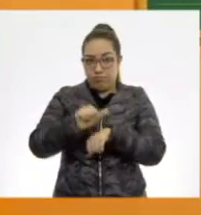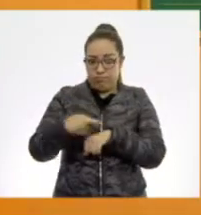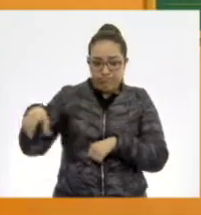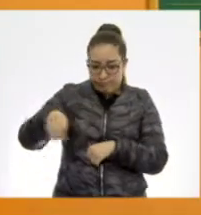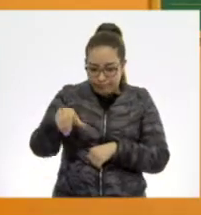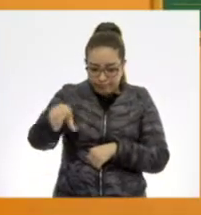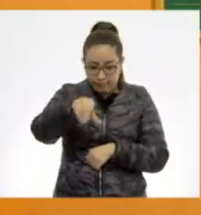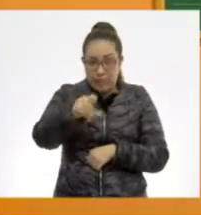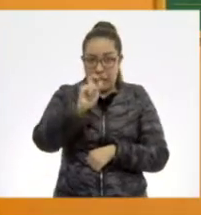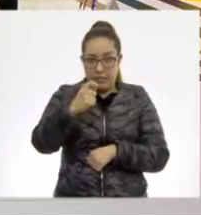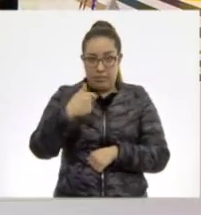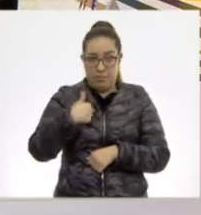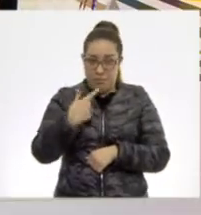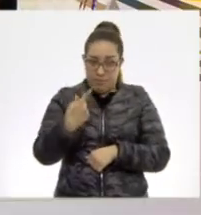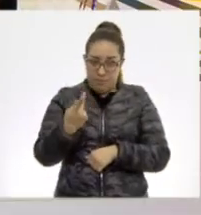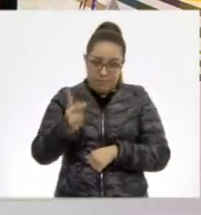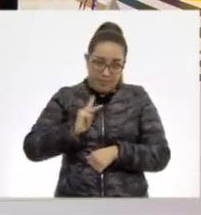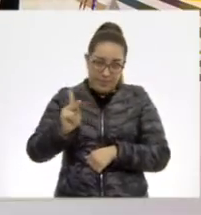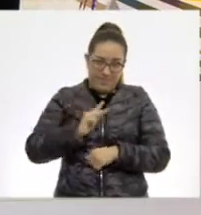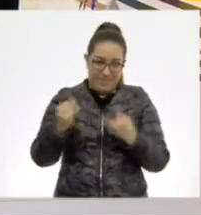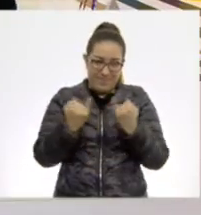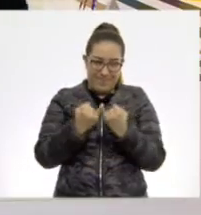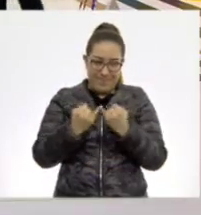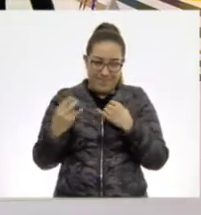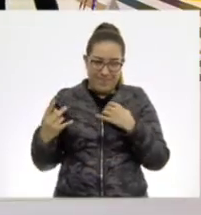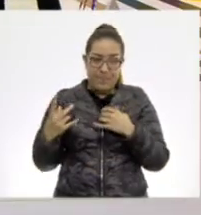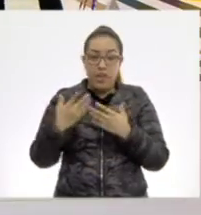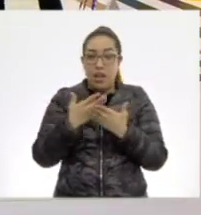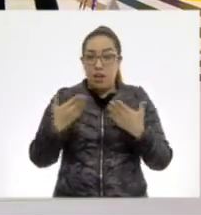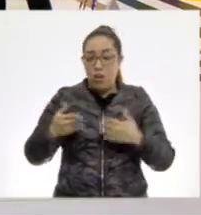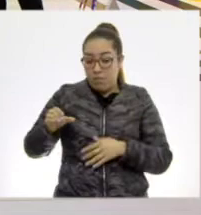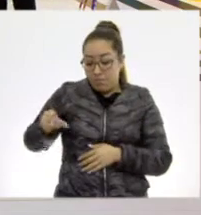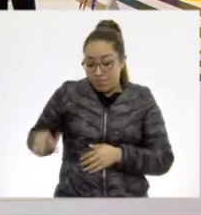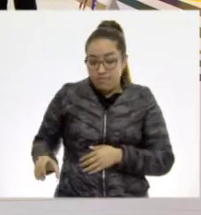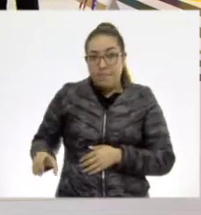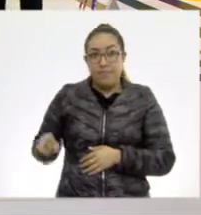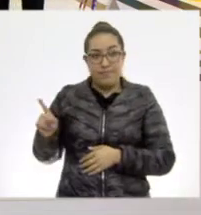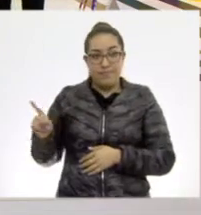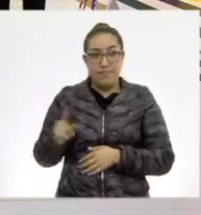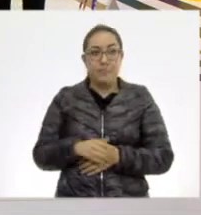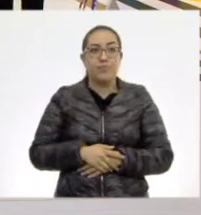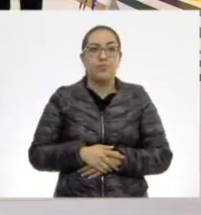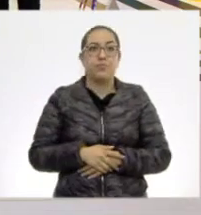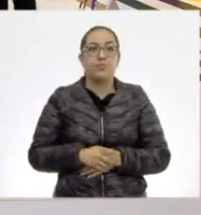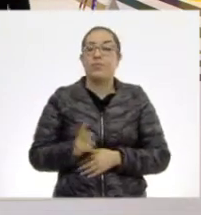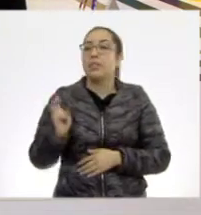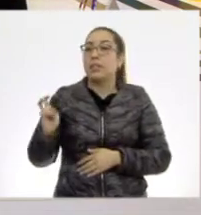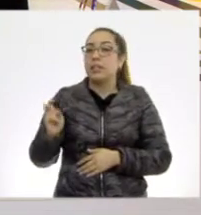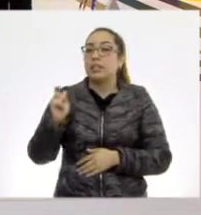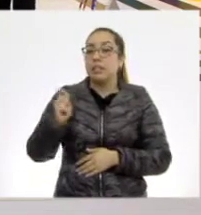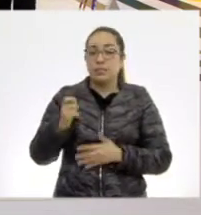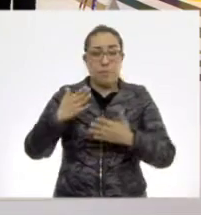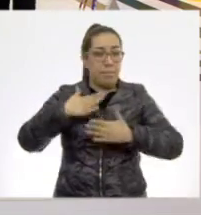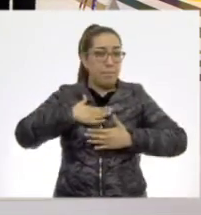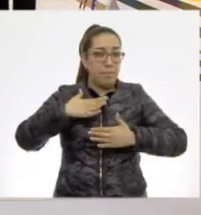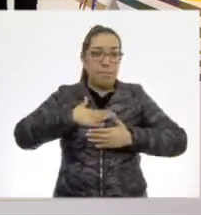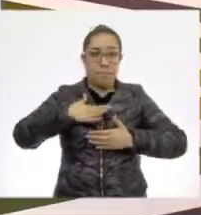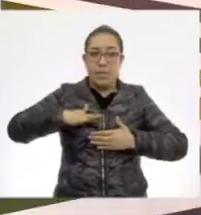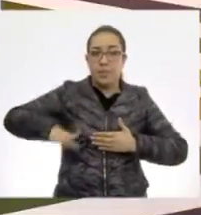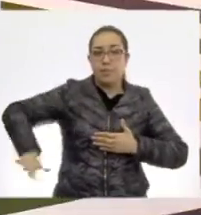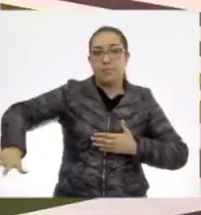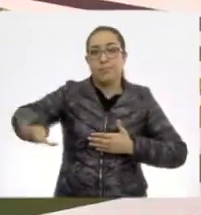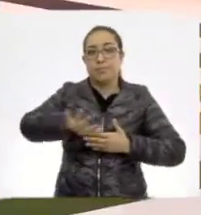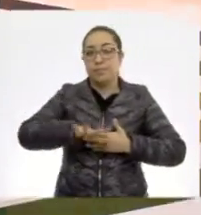ti como a mí. Ajá. Y ahora lo que vamos a hacer es colocarlo a un costado. Ajá. Y este va a ser nuestro espacio personal. El carrito